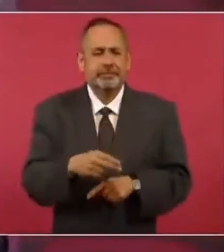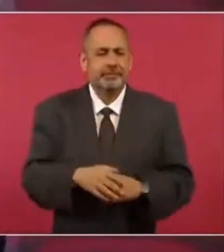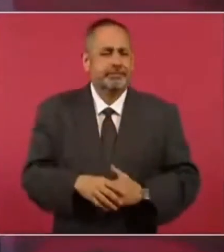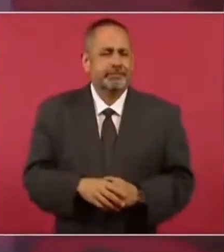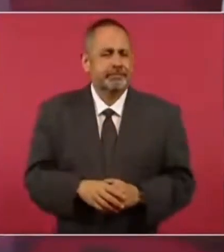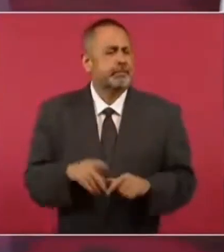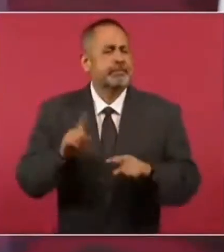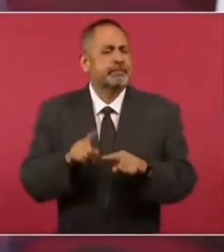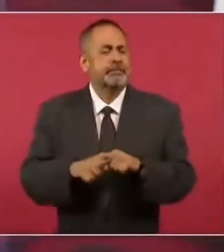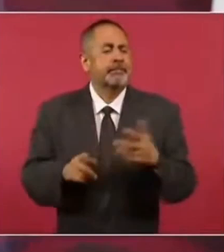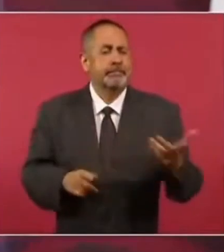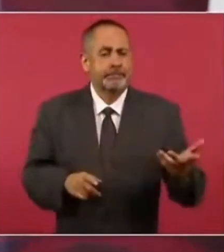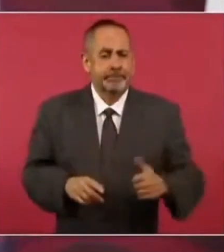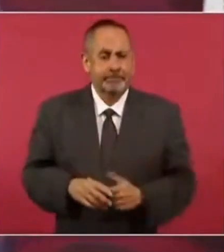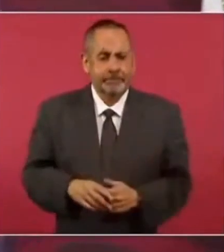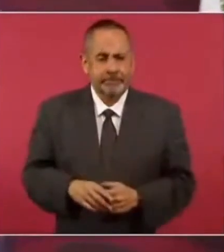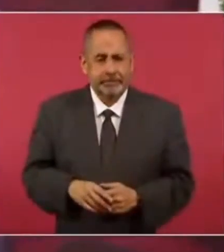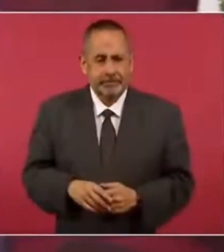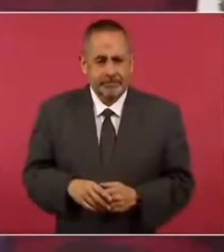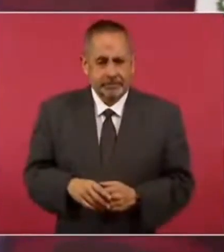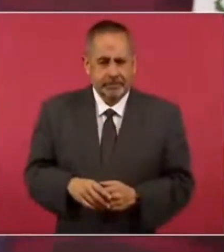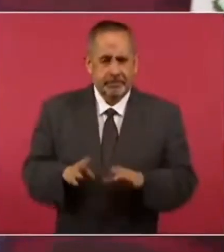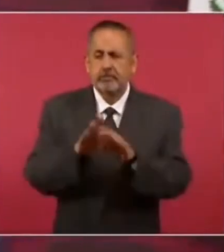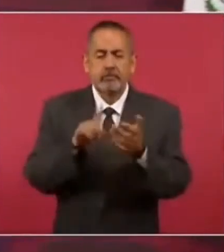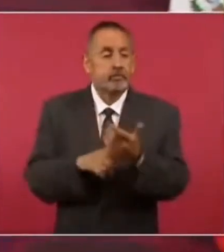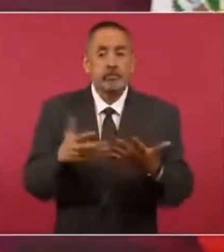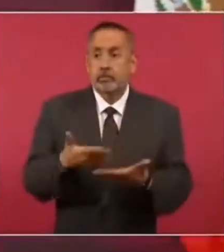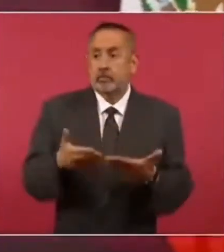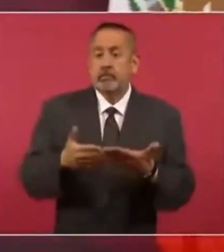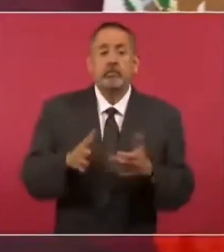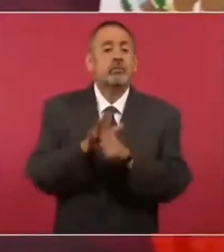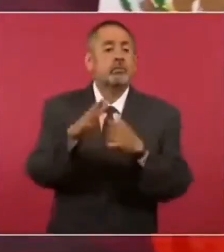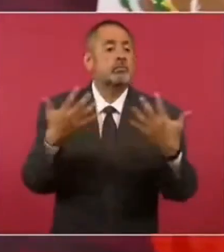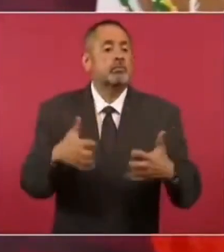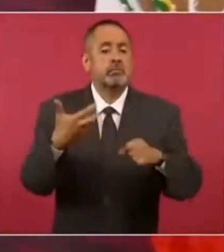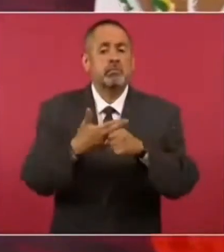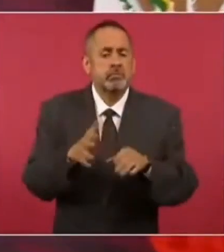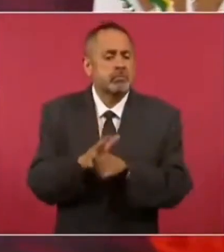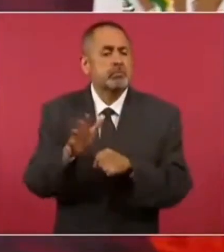recibieron las concesiones y cuáles son las empresas que tienen ahora las concesiones.